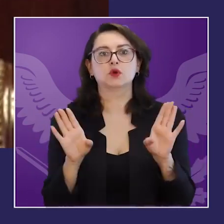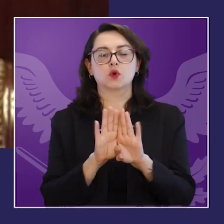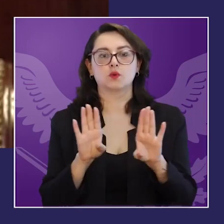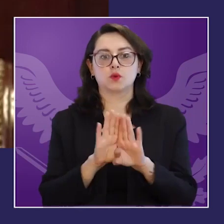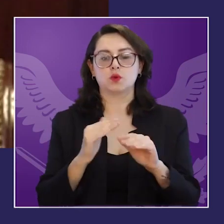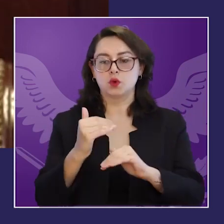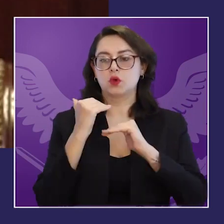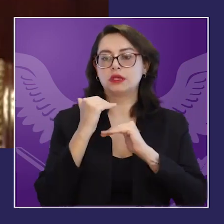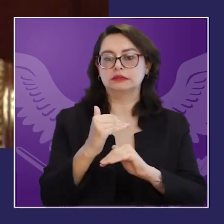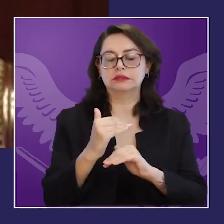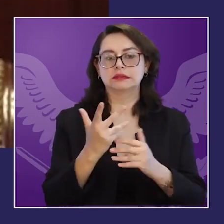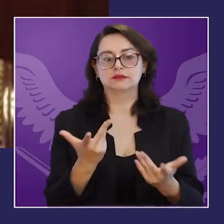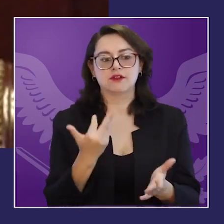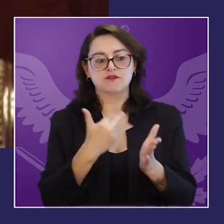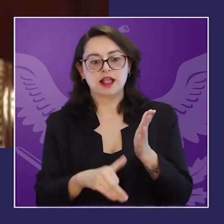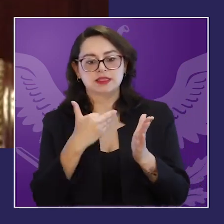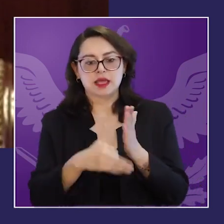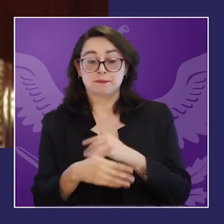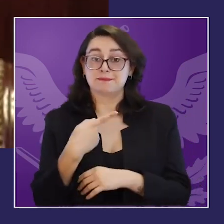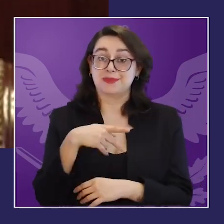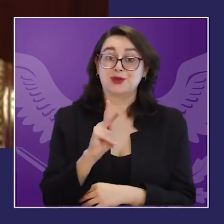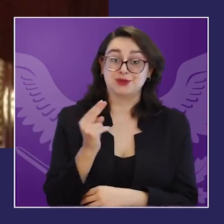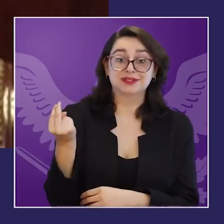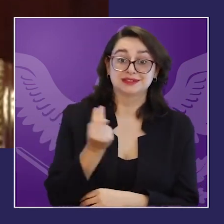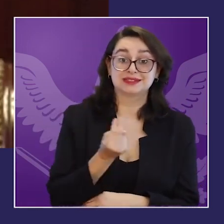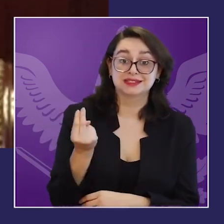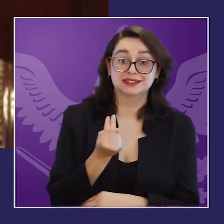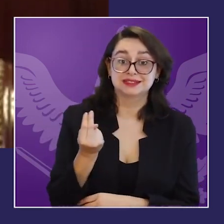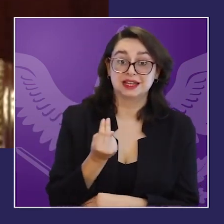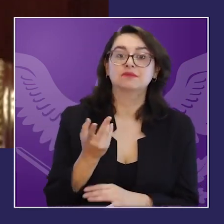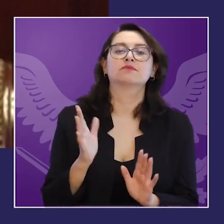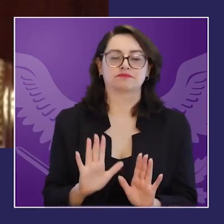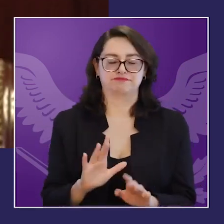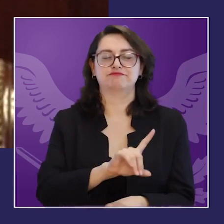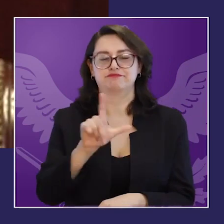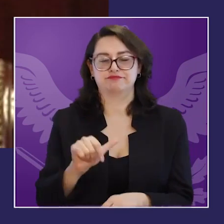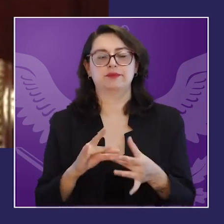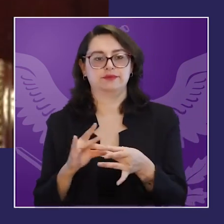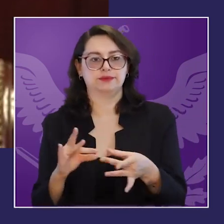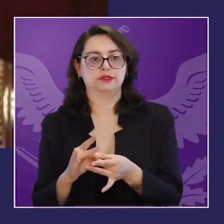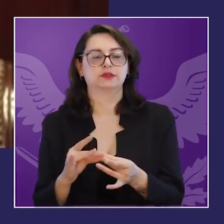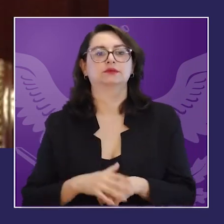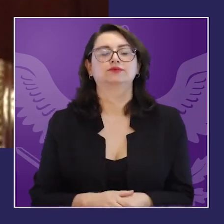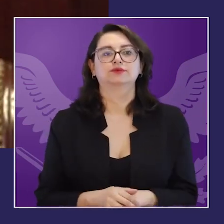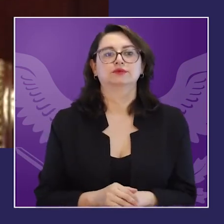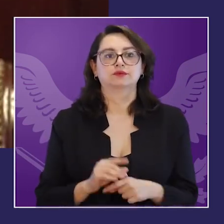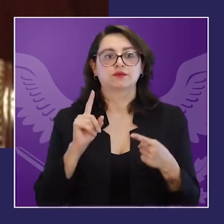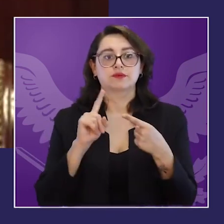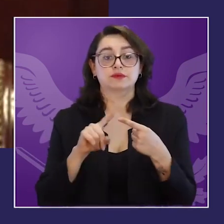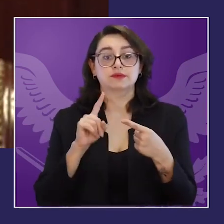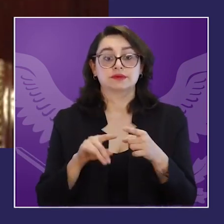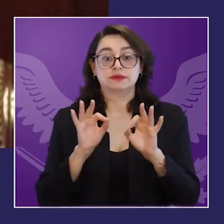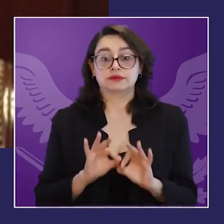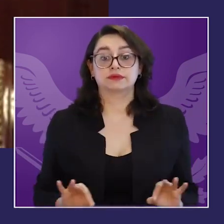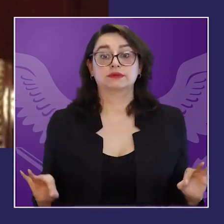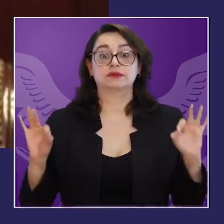quiere decir lo no pertinente del derecho penal, pero ya vamos para allá. Primero, lo que se le pide en reparaciones al derecho penal o